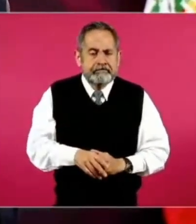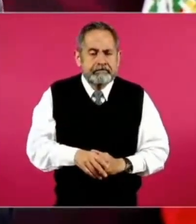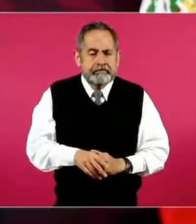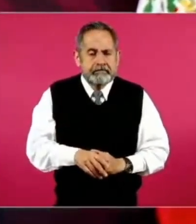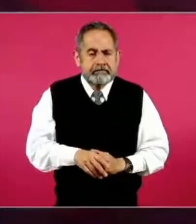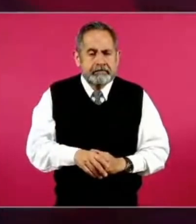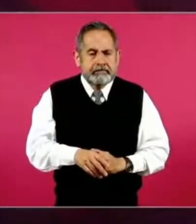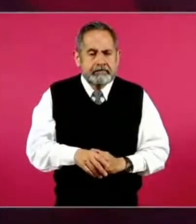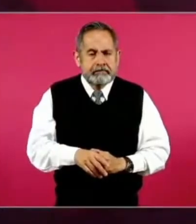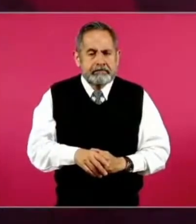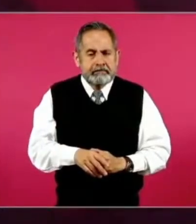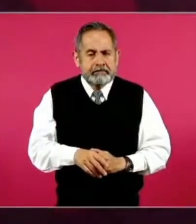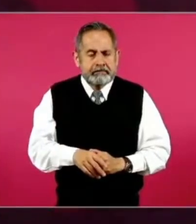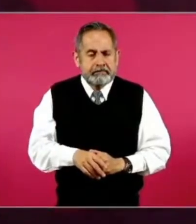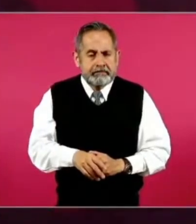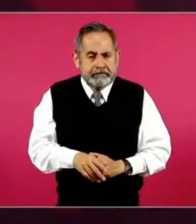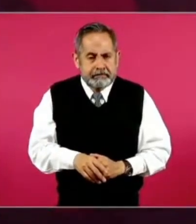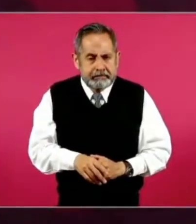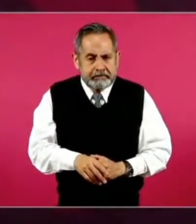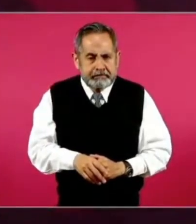en ningún